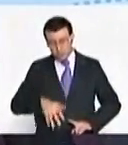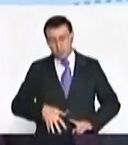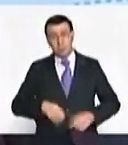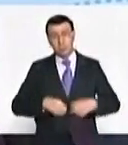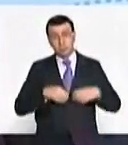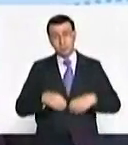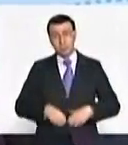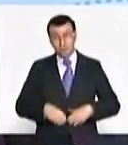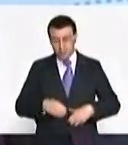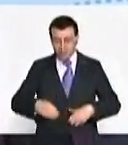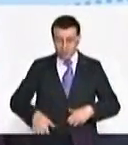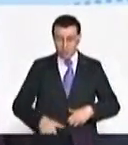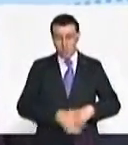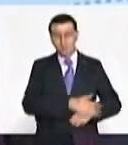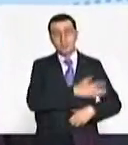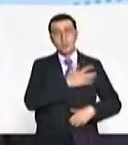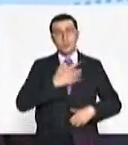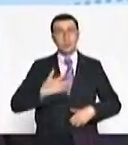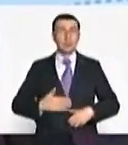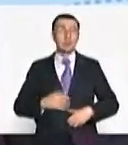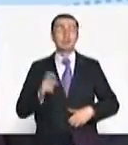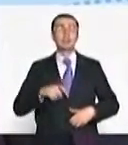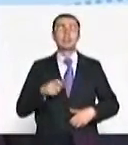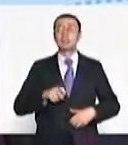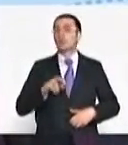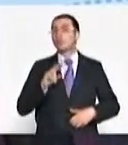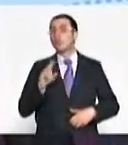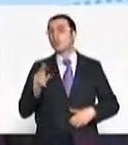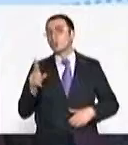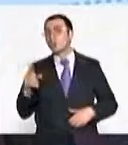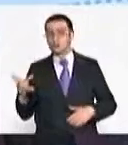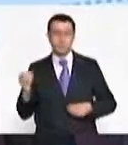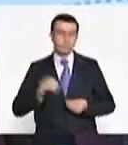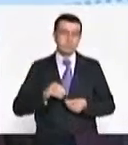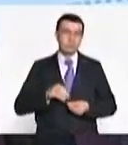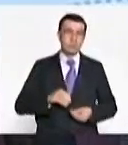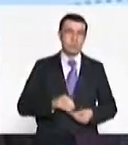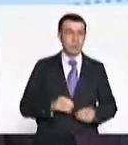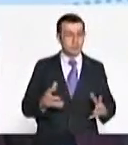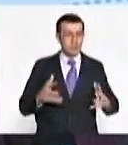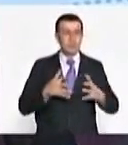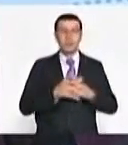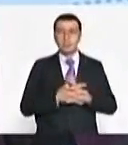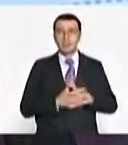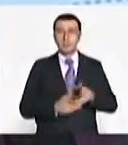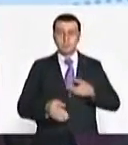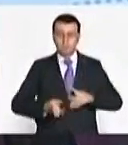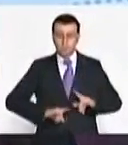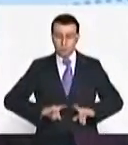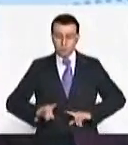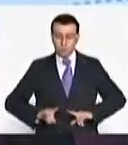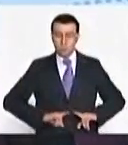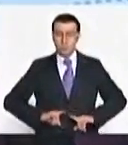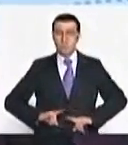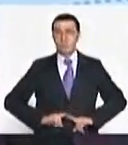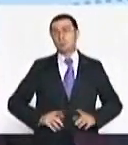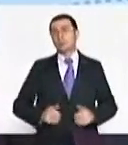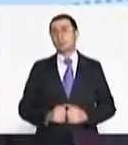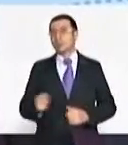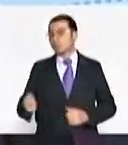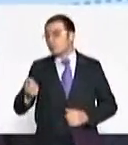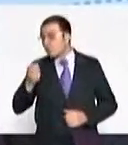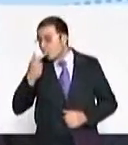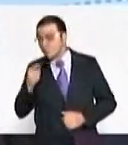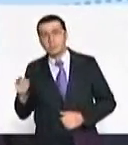la parte circulatoria requiere de otros elementos bioenzimáticos y otras coenzimas para que sea absorbida. Y pues la tabletica no las